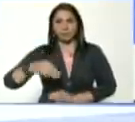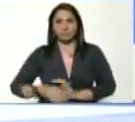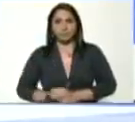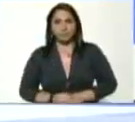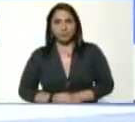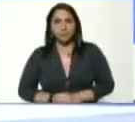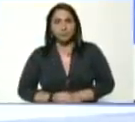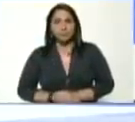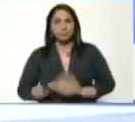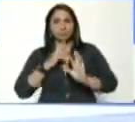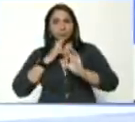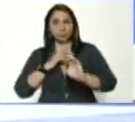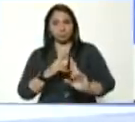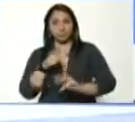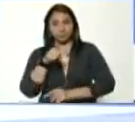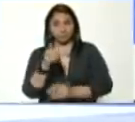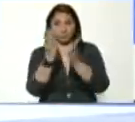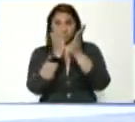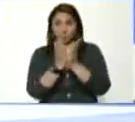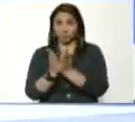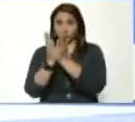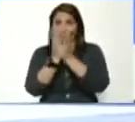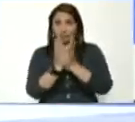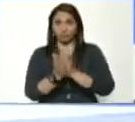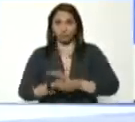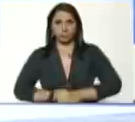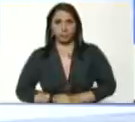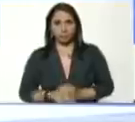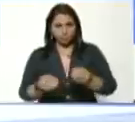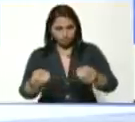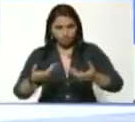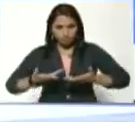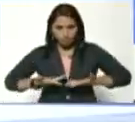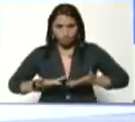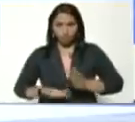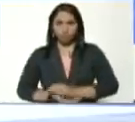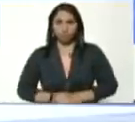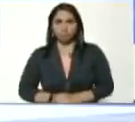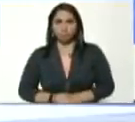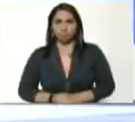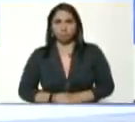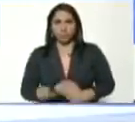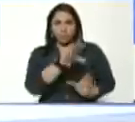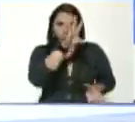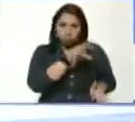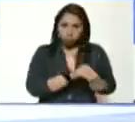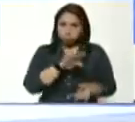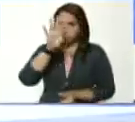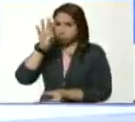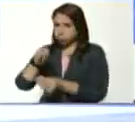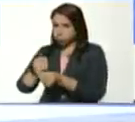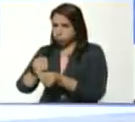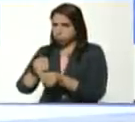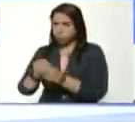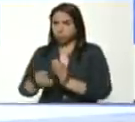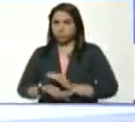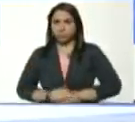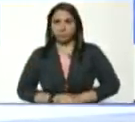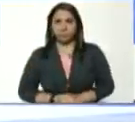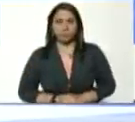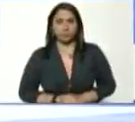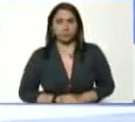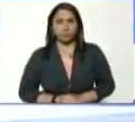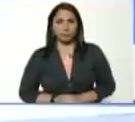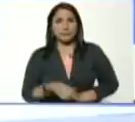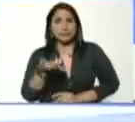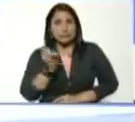los resultados de ese estudio nos dan como conclusión la presencia